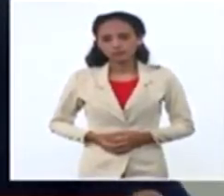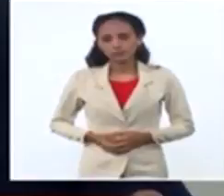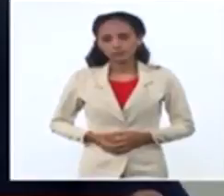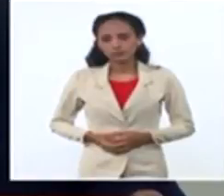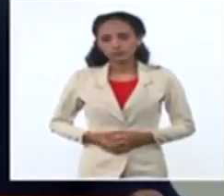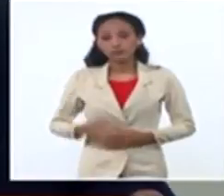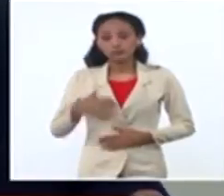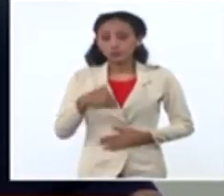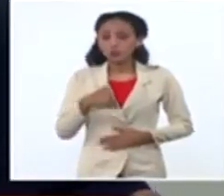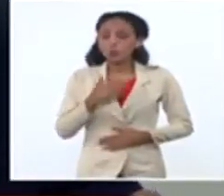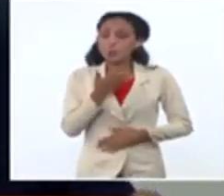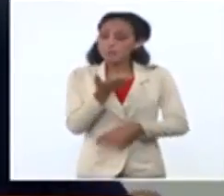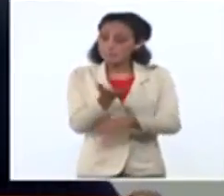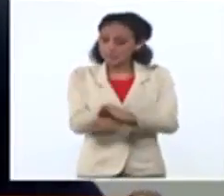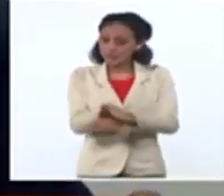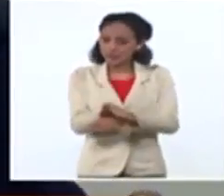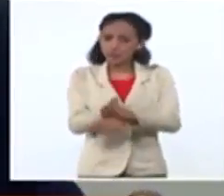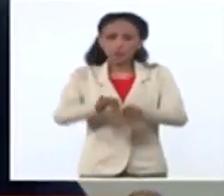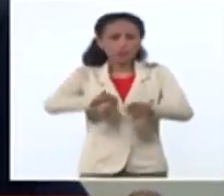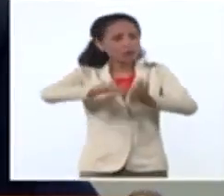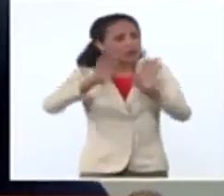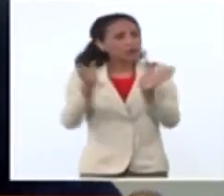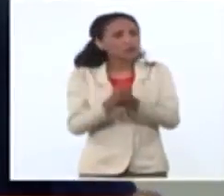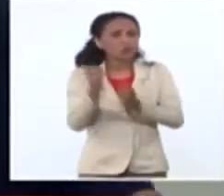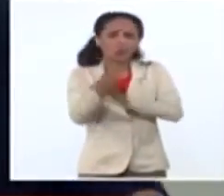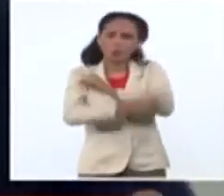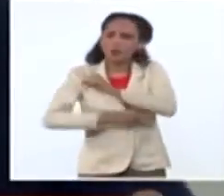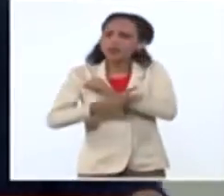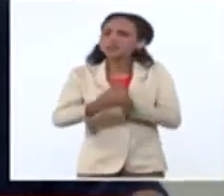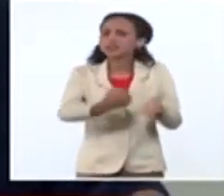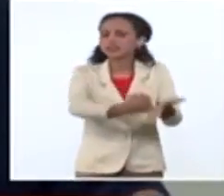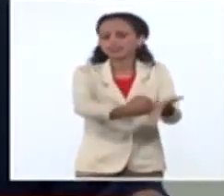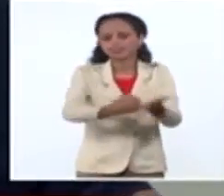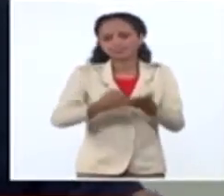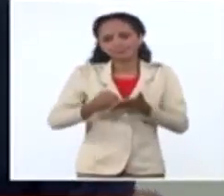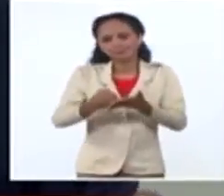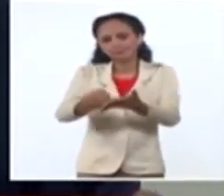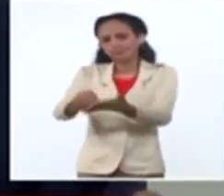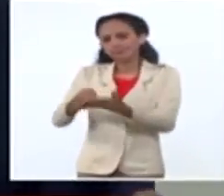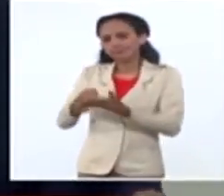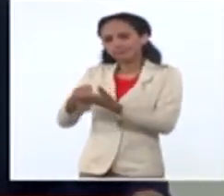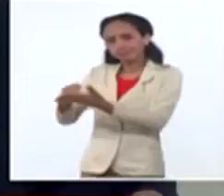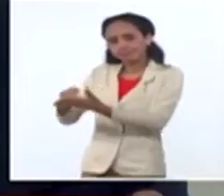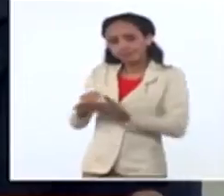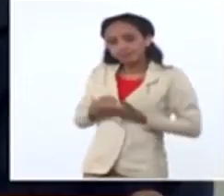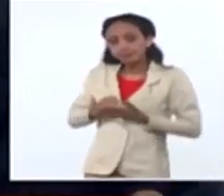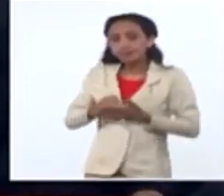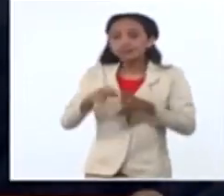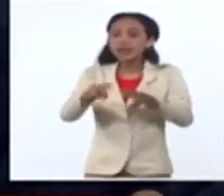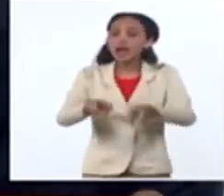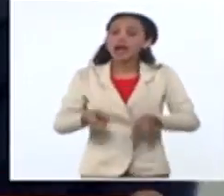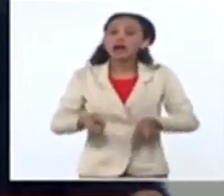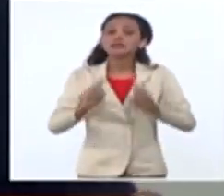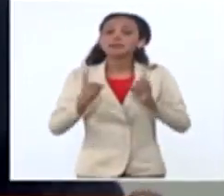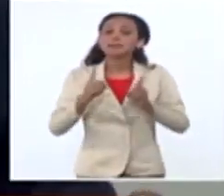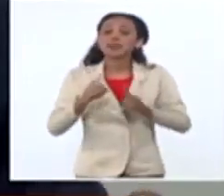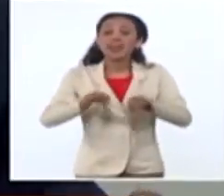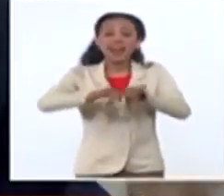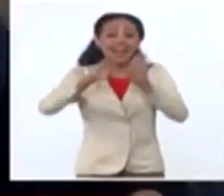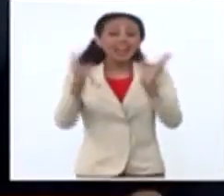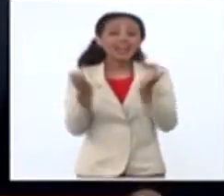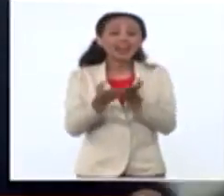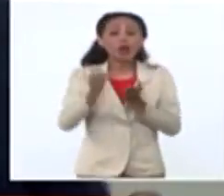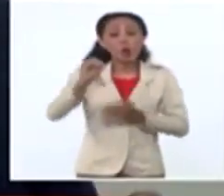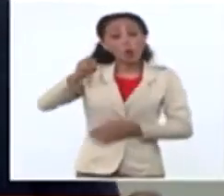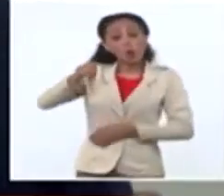comunidad internacional, de la comunidad de naciones, de la Asamblea General de las Naciones